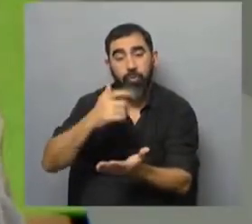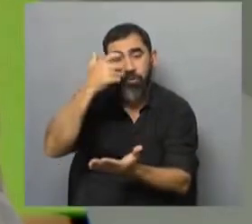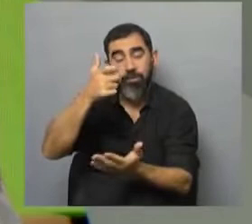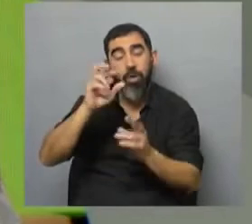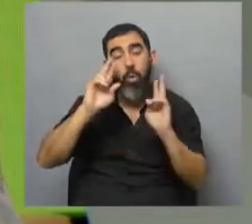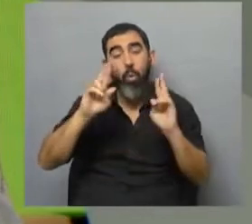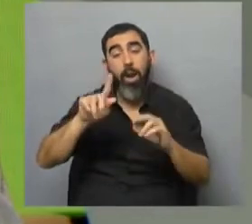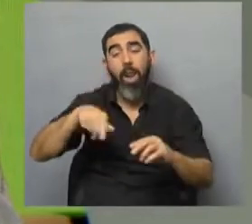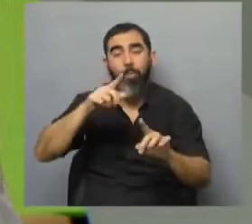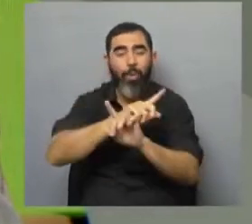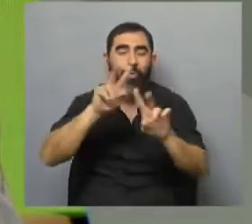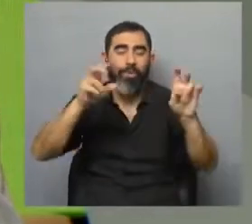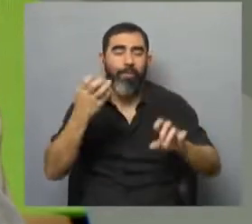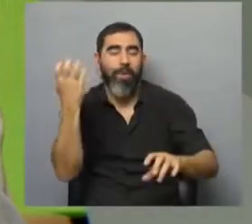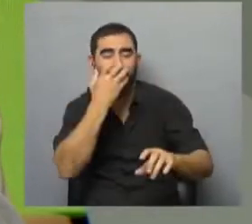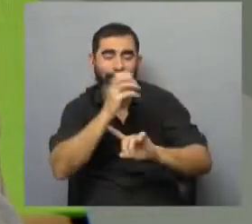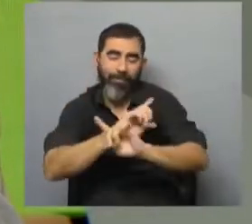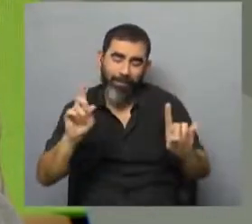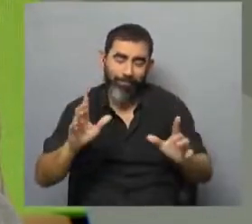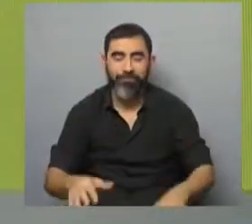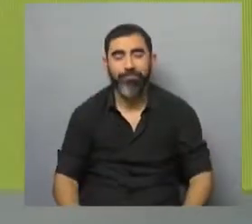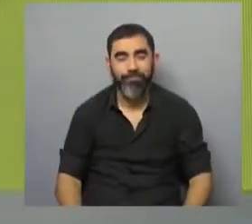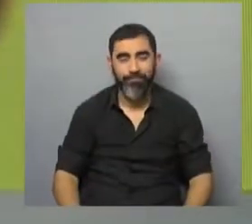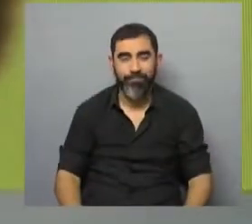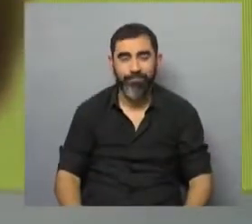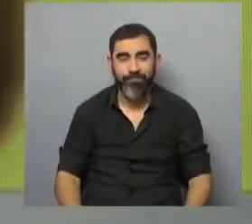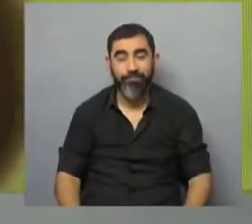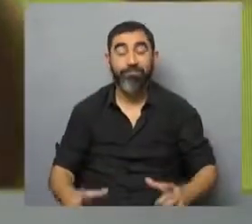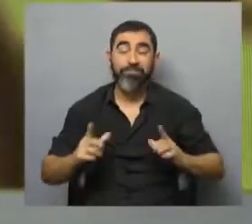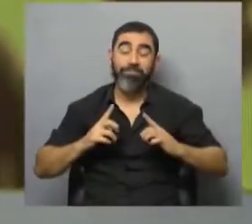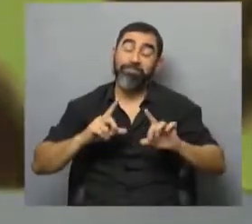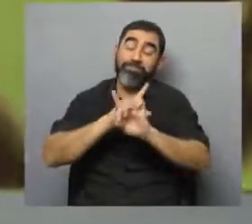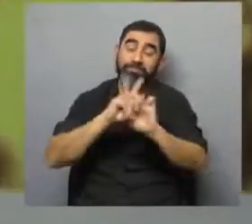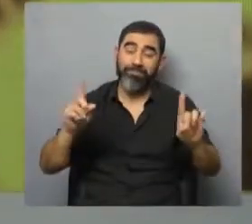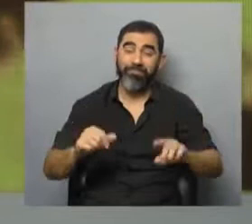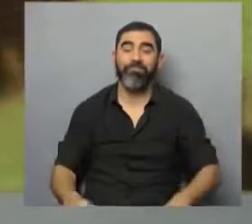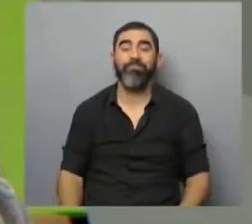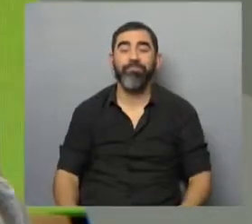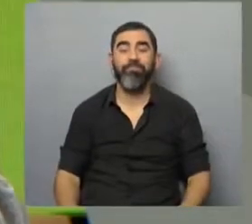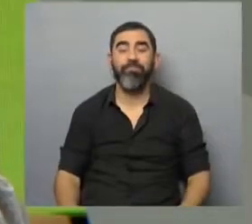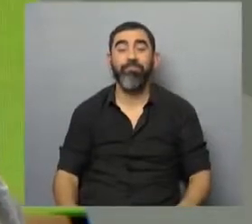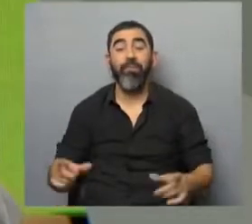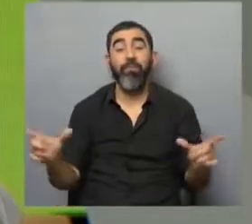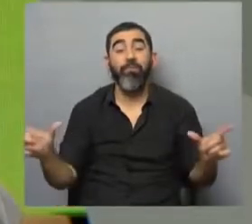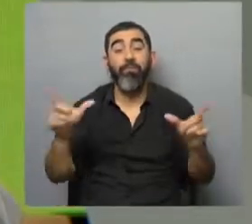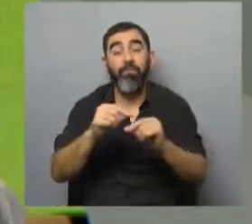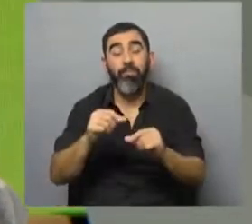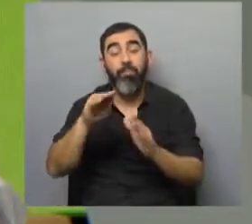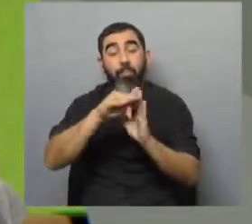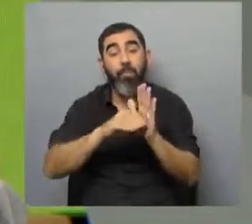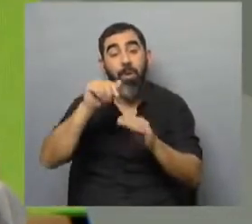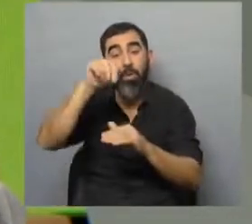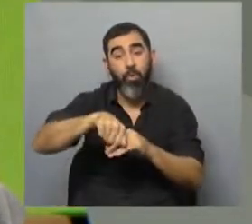que la próxima no sea para hablar de este virus en particular. Esperemos que no. Muy bien, nosotros cerramos nuestro programa